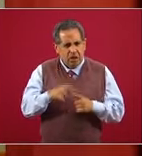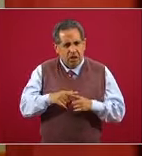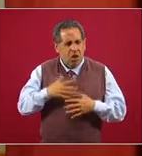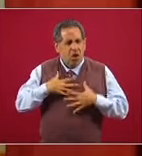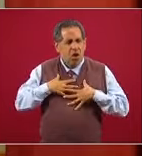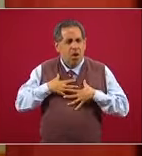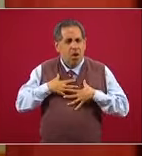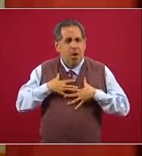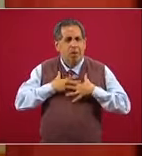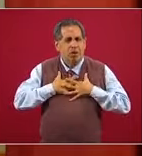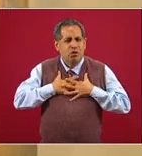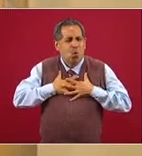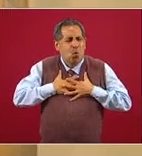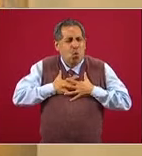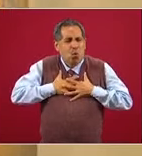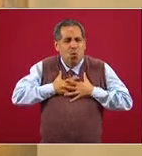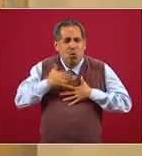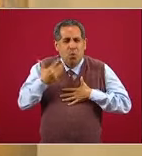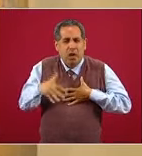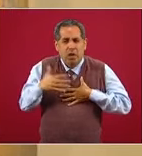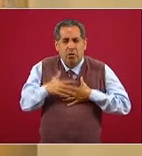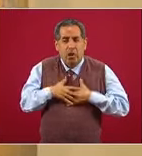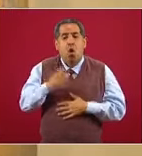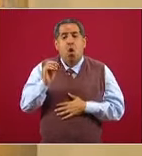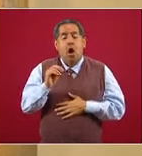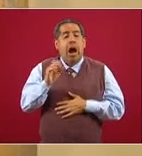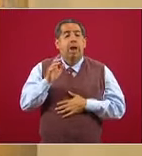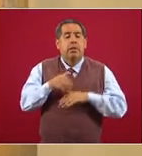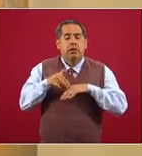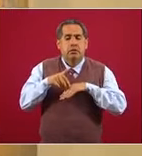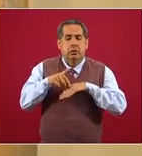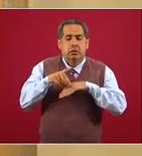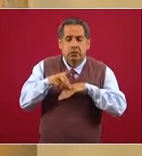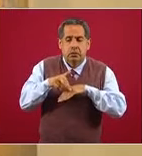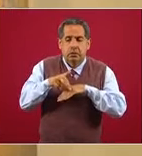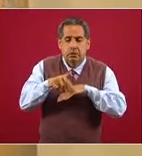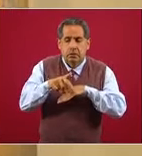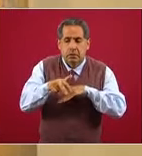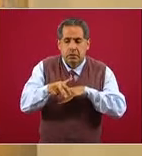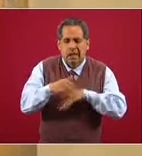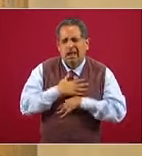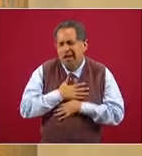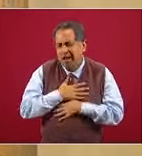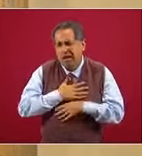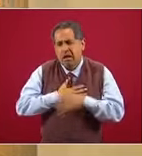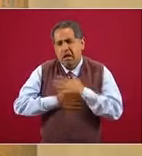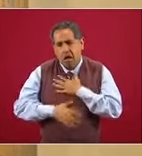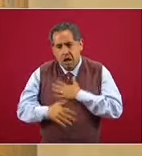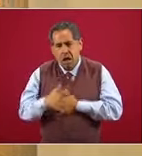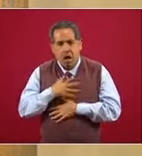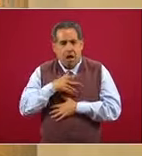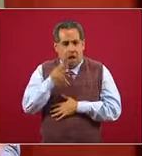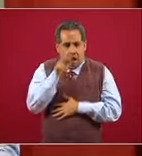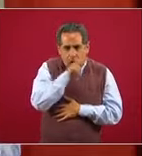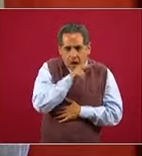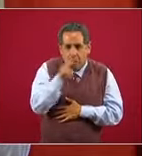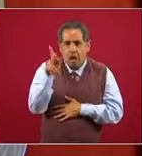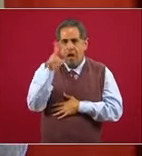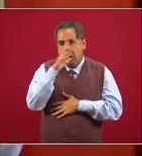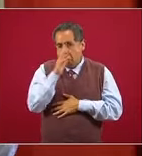dolor en el pecho, y cuando uno da apenas unos pasos y se cansa mucho,